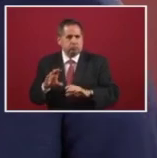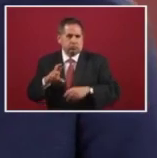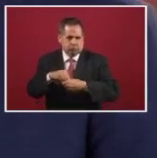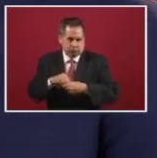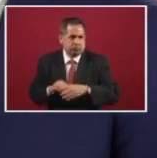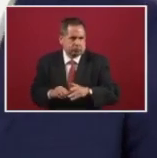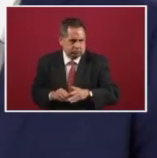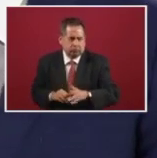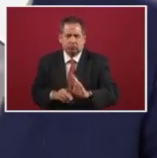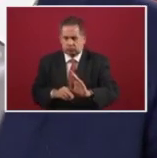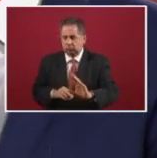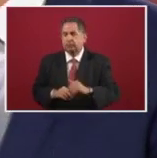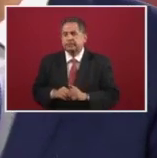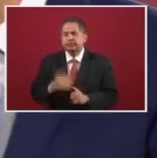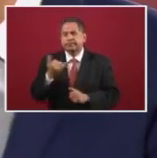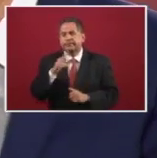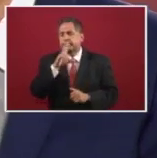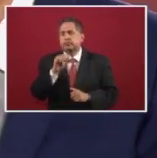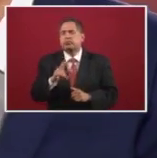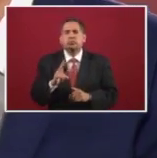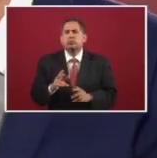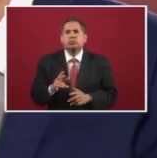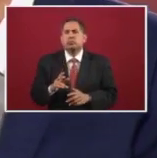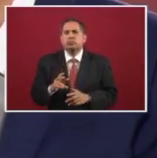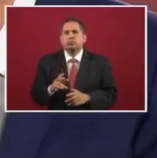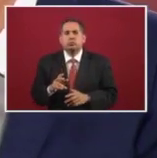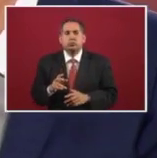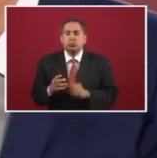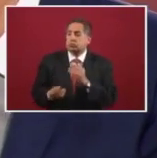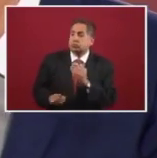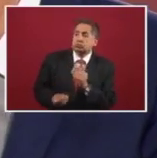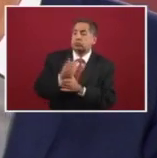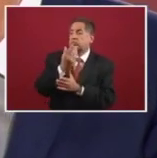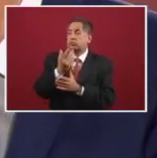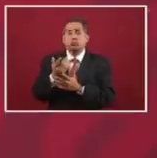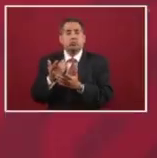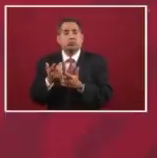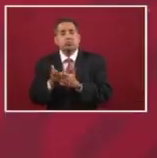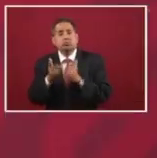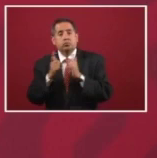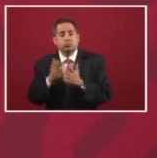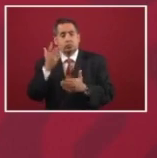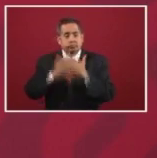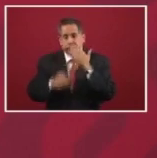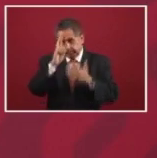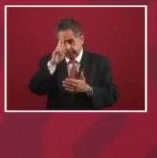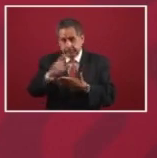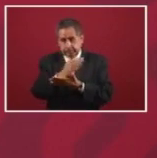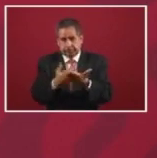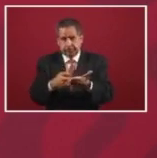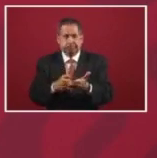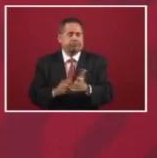no vamos a caer en violar